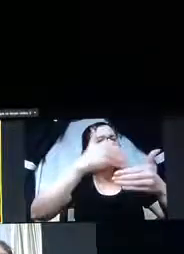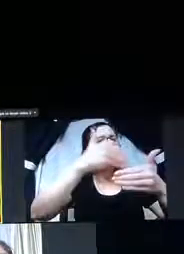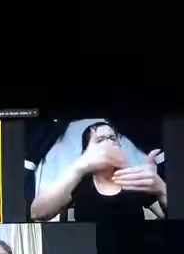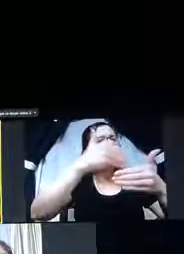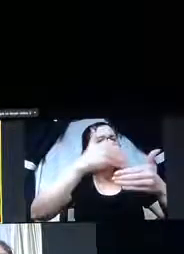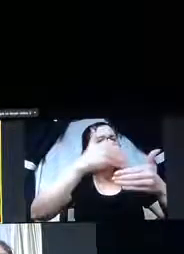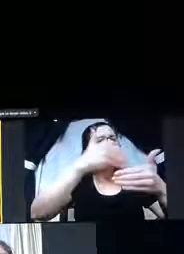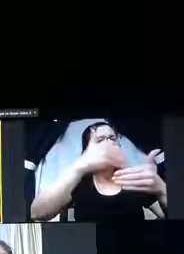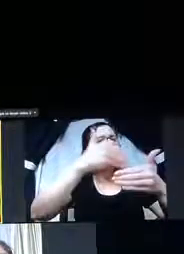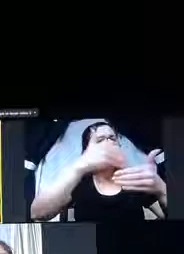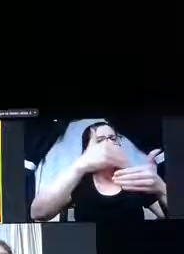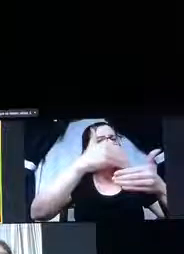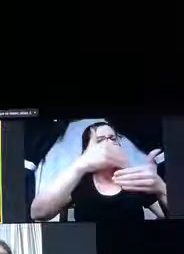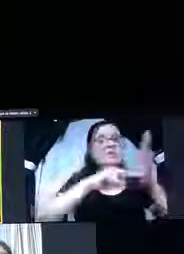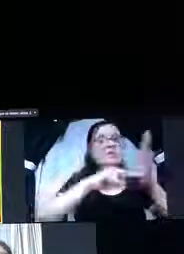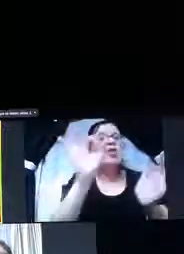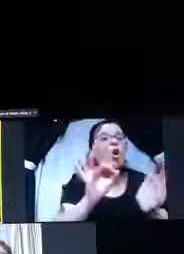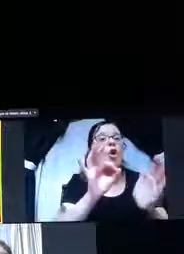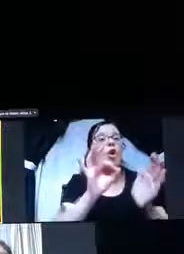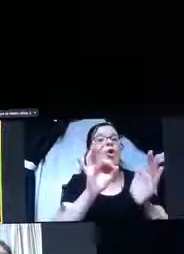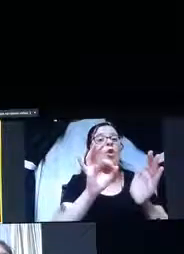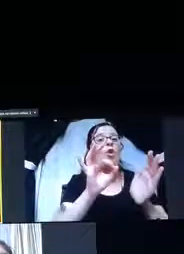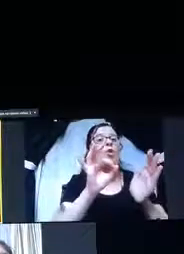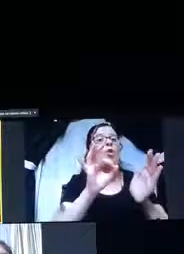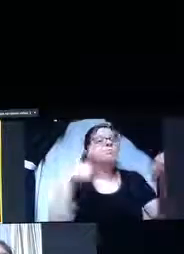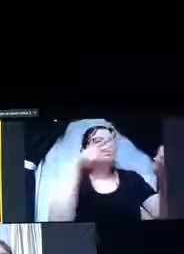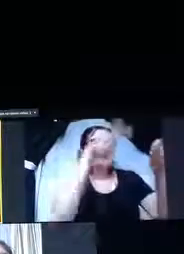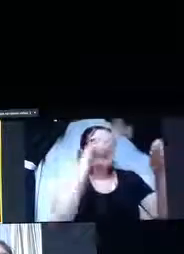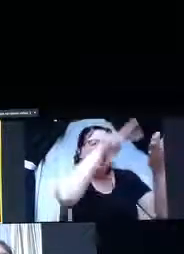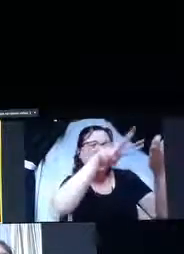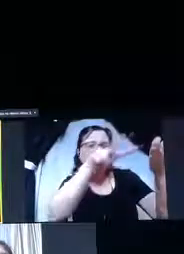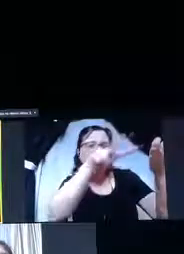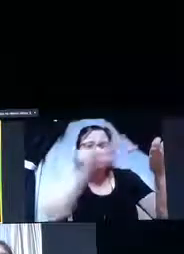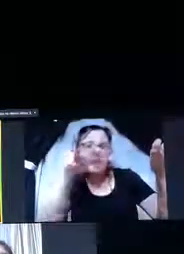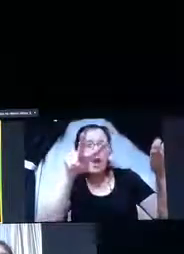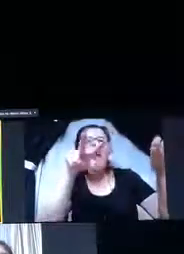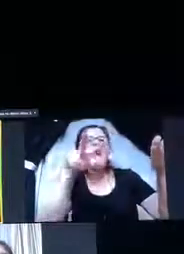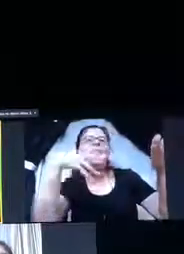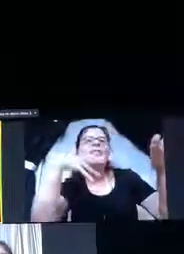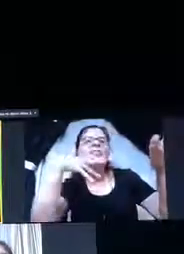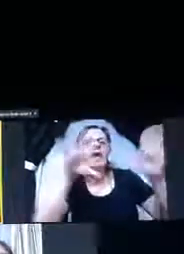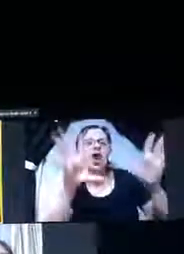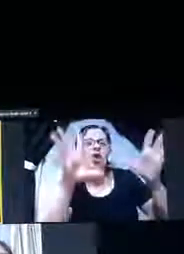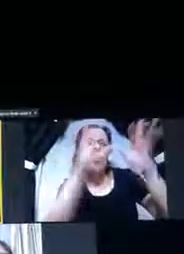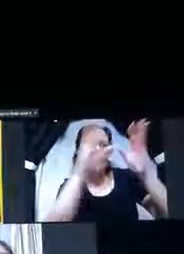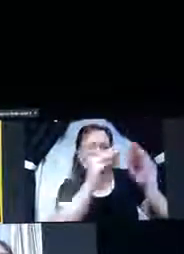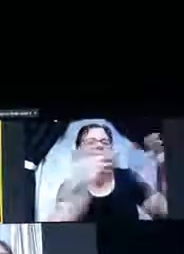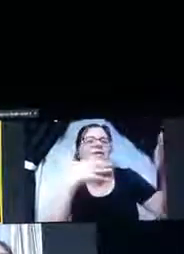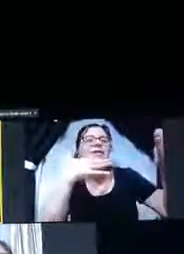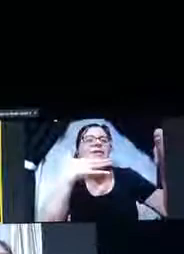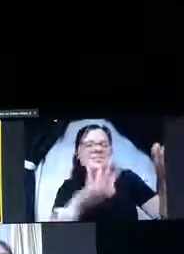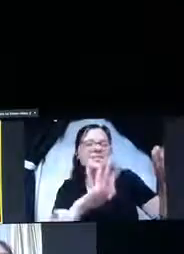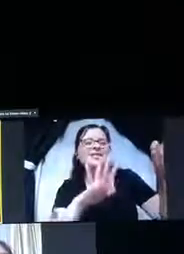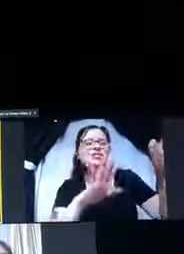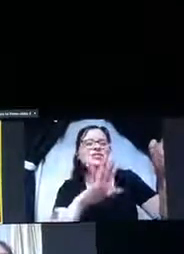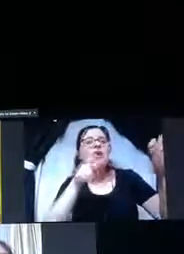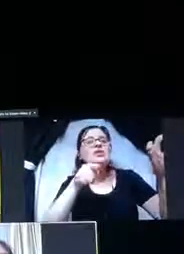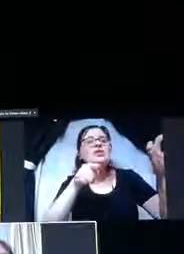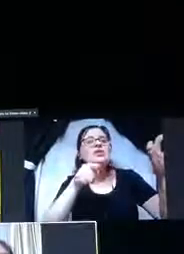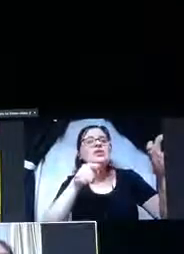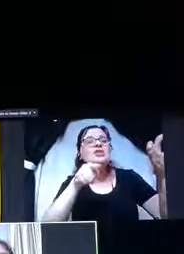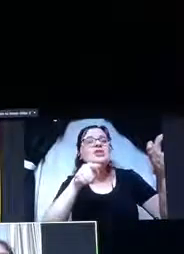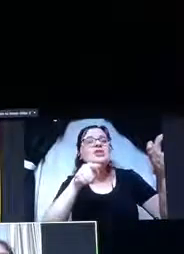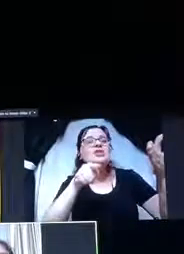como el pragmático del lenguaje, que sí dependen de la eficiencia cognitiva que tenga la